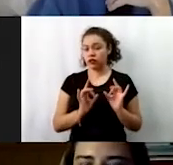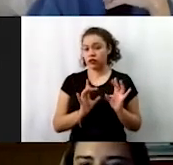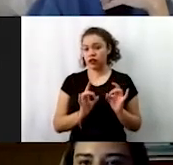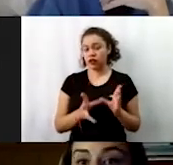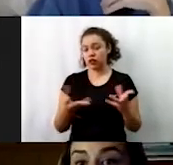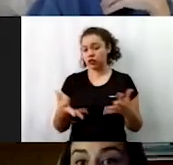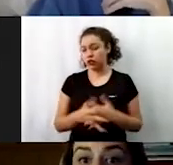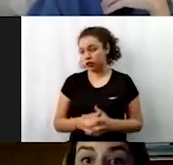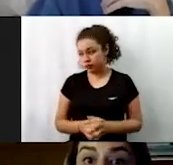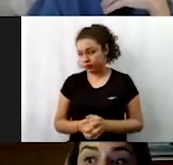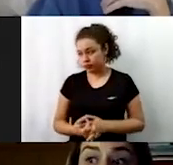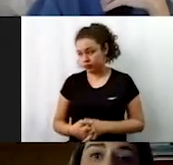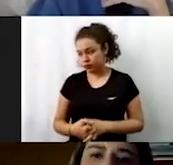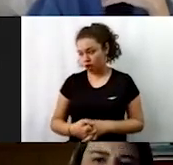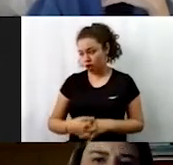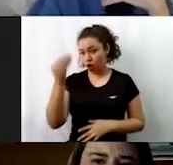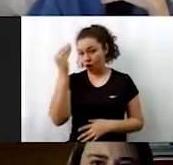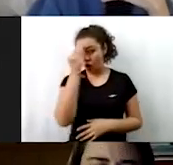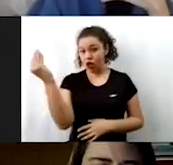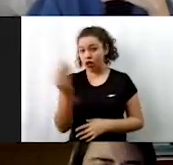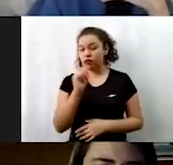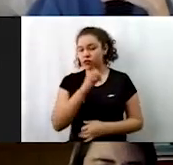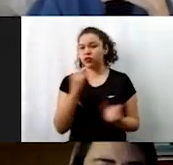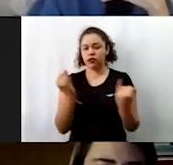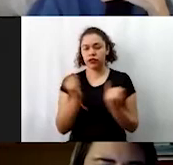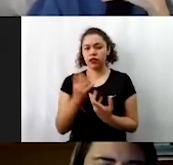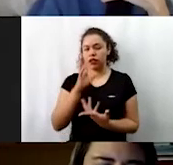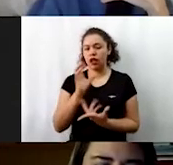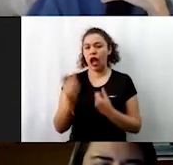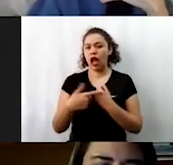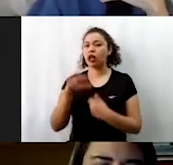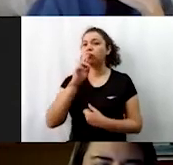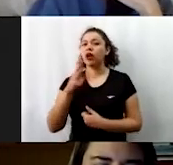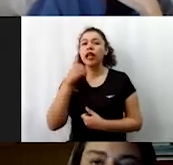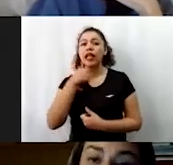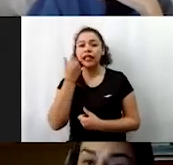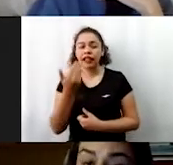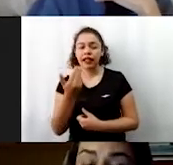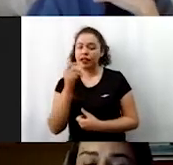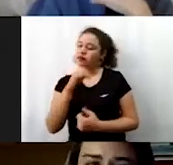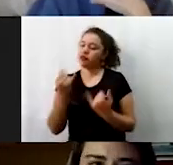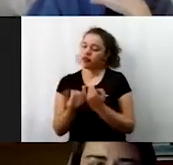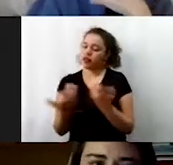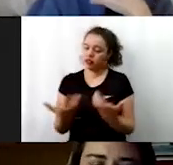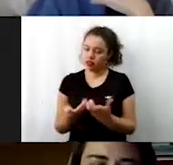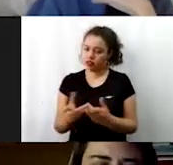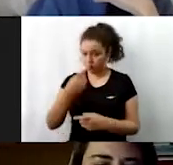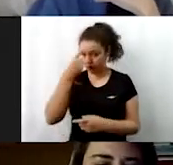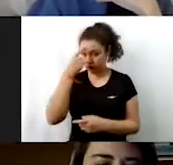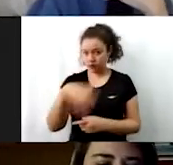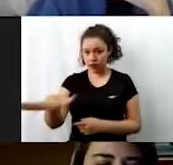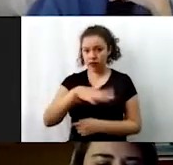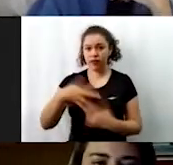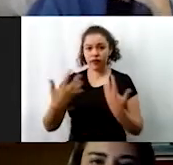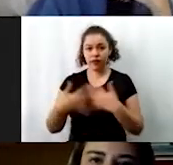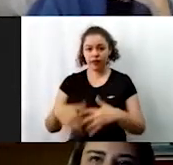pues desastrosos, pero también cuando se quiere mejorar algo. Entonces, creo que en ese sentido, a diferencia del sector empresarial,